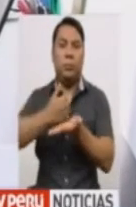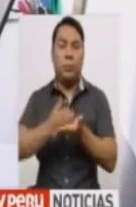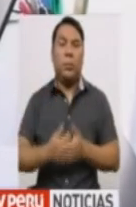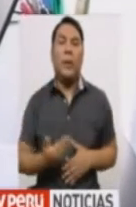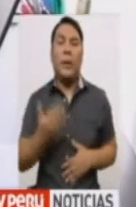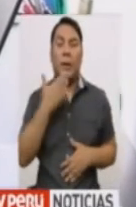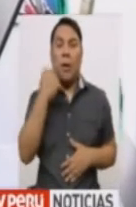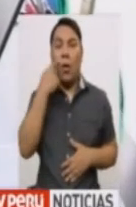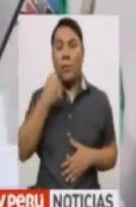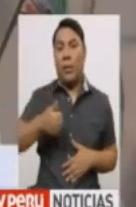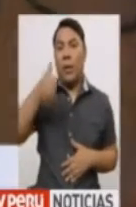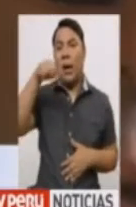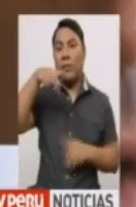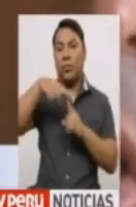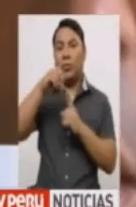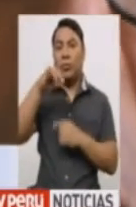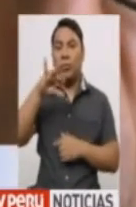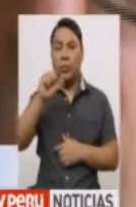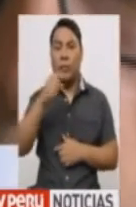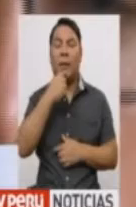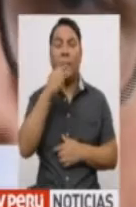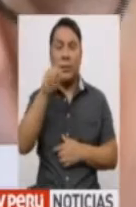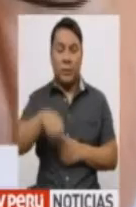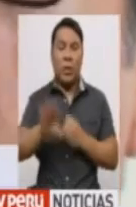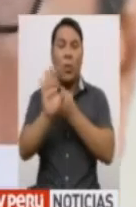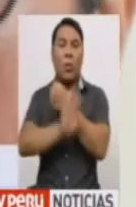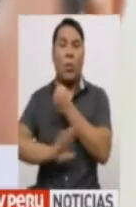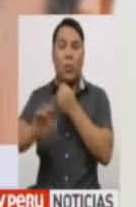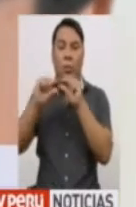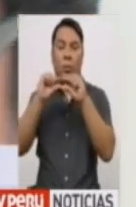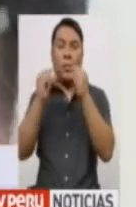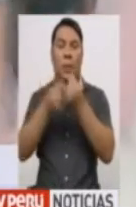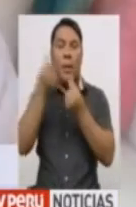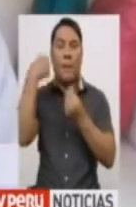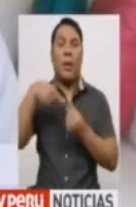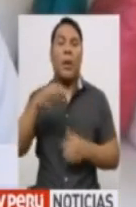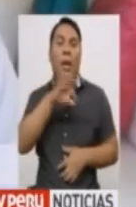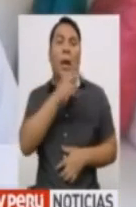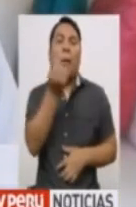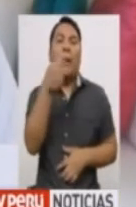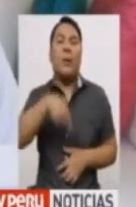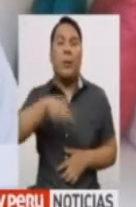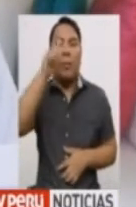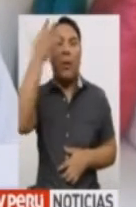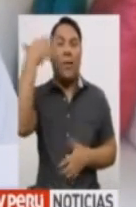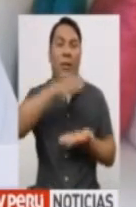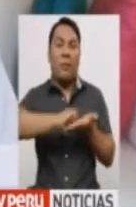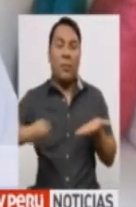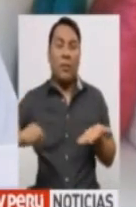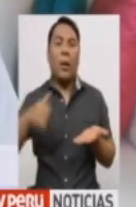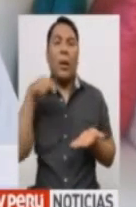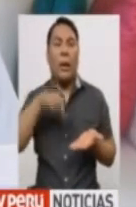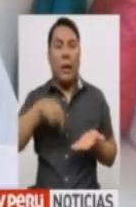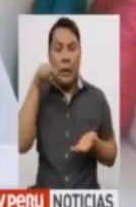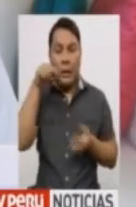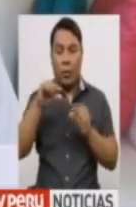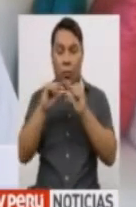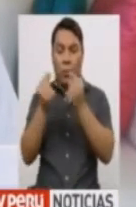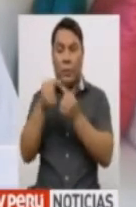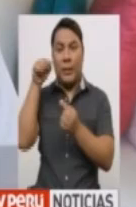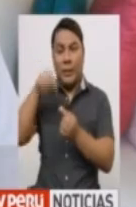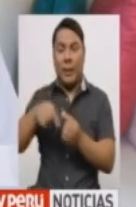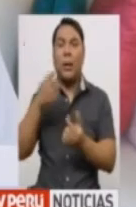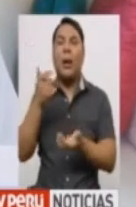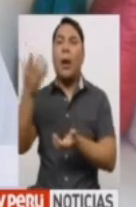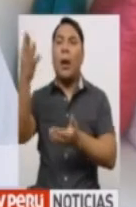Antonio Maldonado saludó la decisión de crear la Procuraduría ad hoc para este caso. Siendo su enfoque principal la búsqueda del resarcimiento del